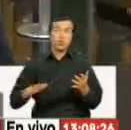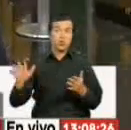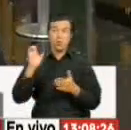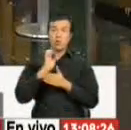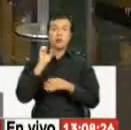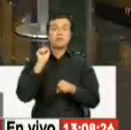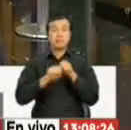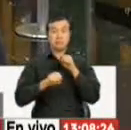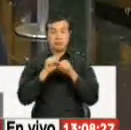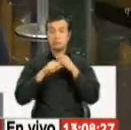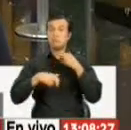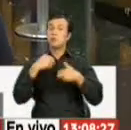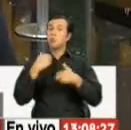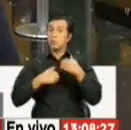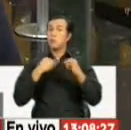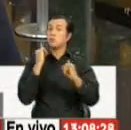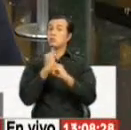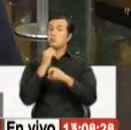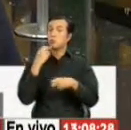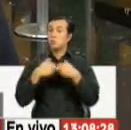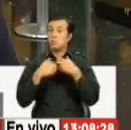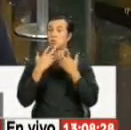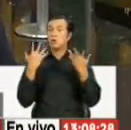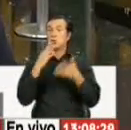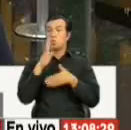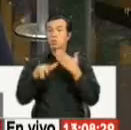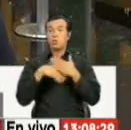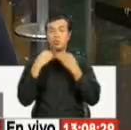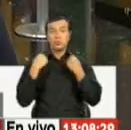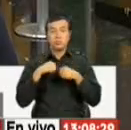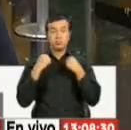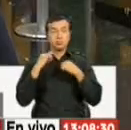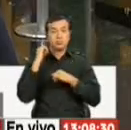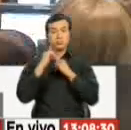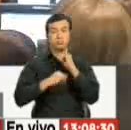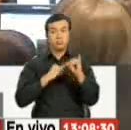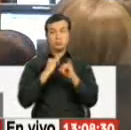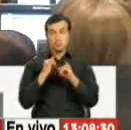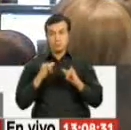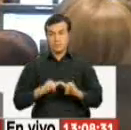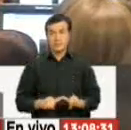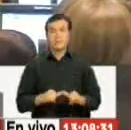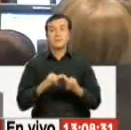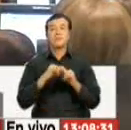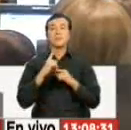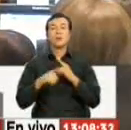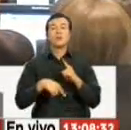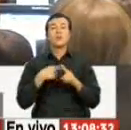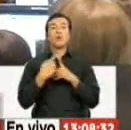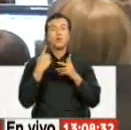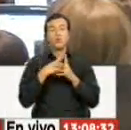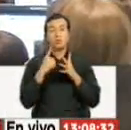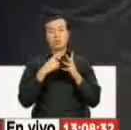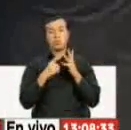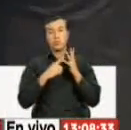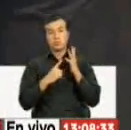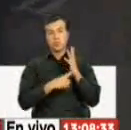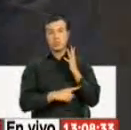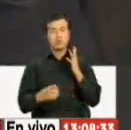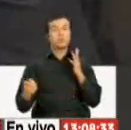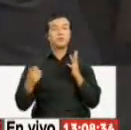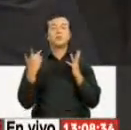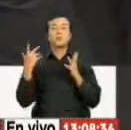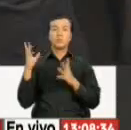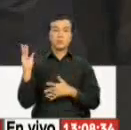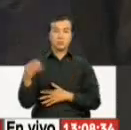ecuador en su institucionalidad se tienen que recurrir a todos los mecanismos internacionales esto ocurrió en una sesión con varios matices en la que se